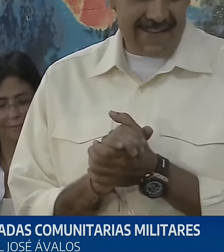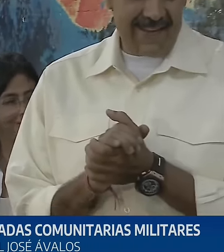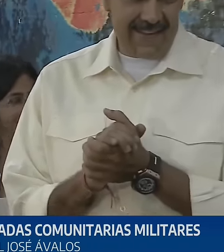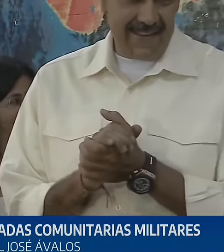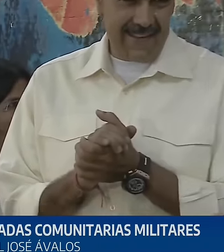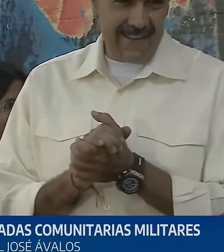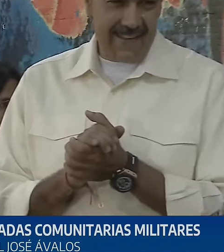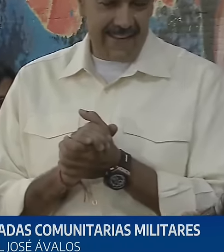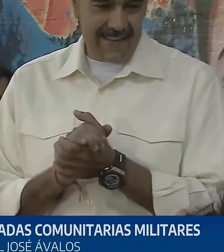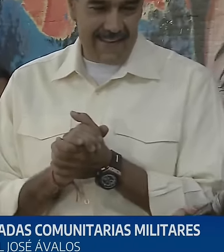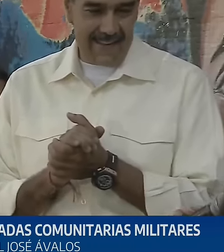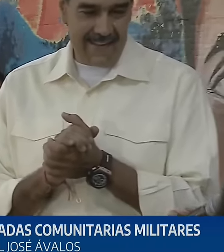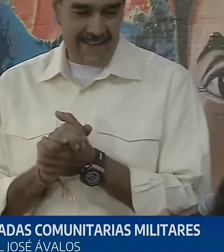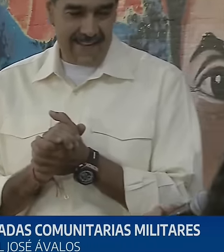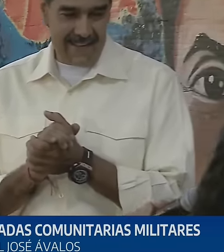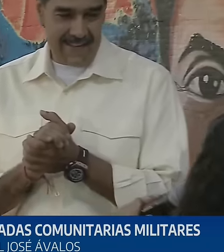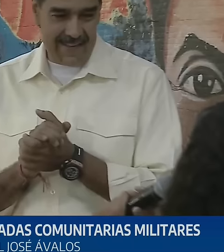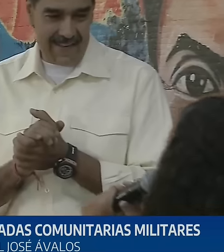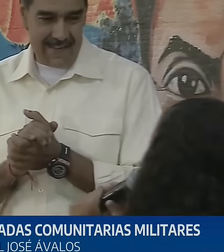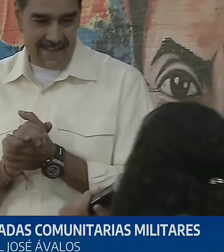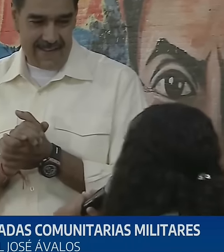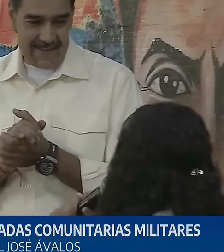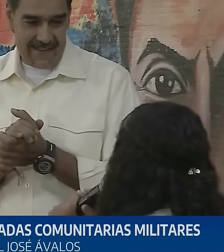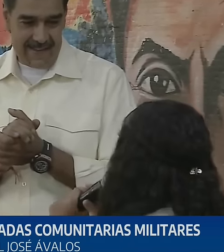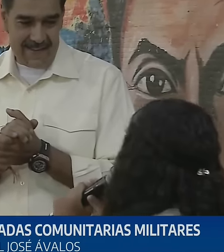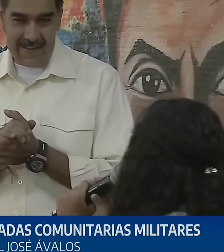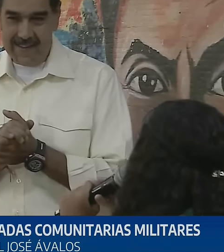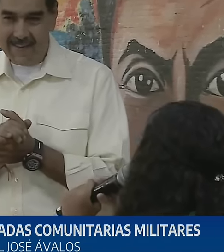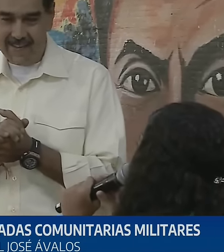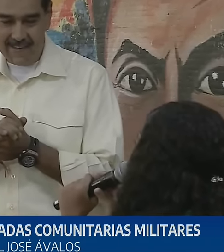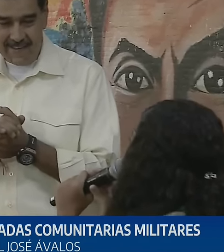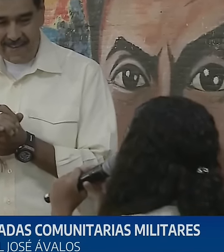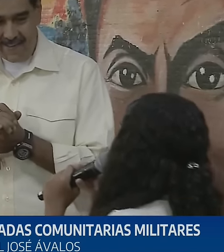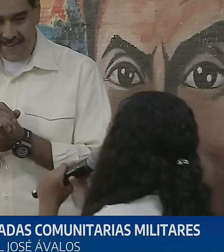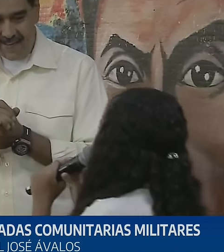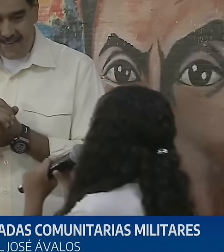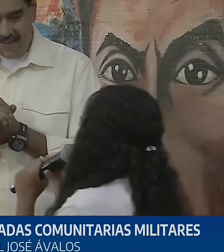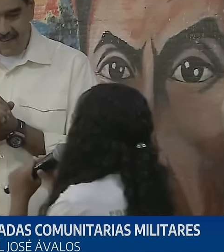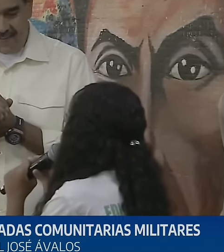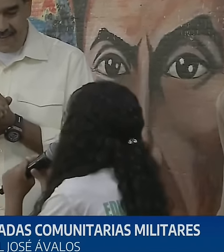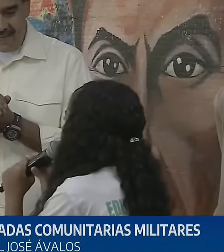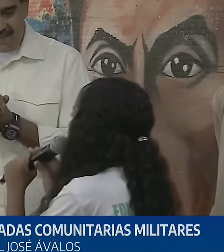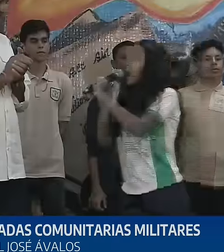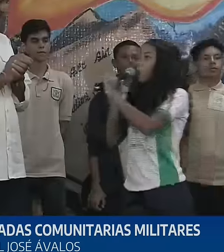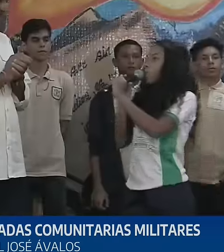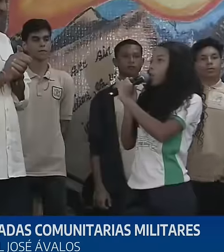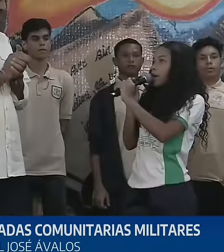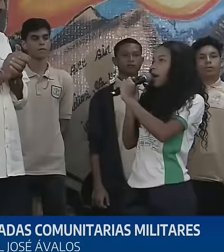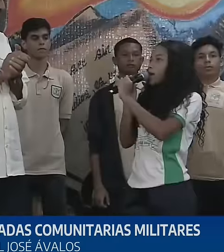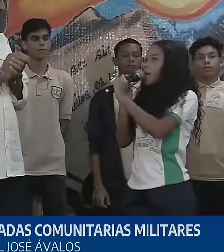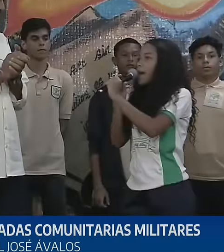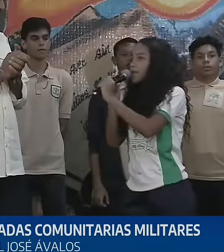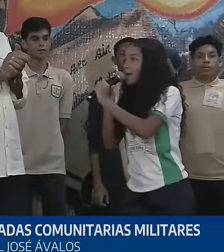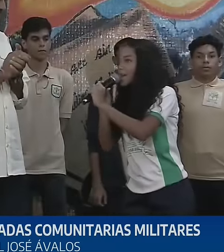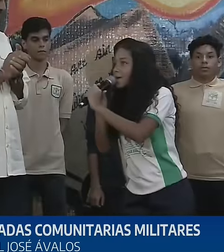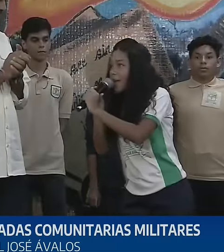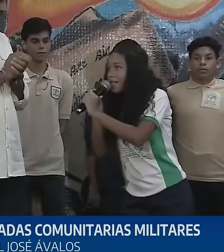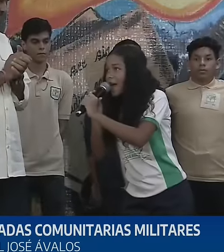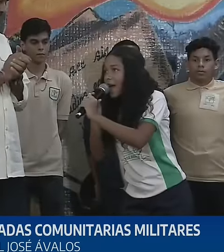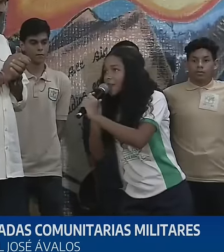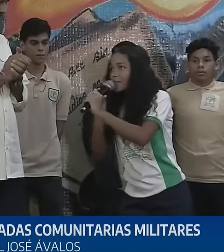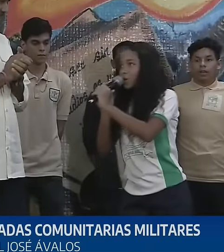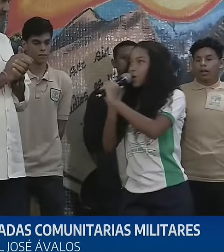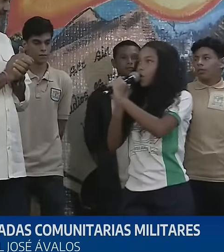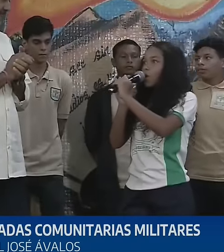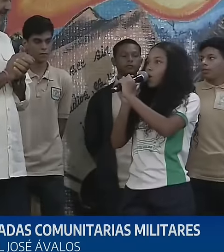mal agradecimiento el sol le dijo a la luna mujer Métete